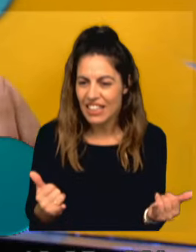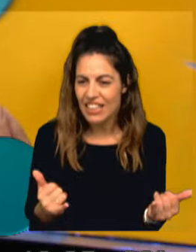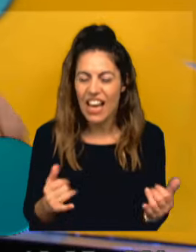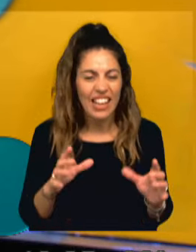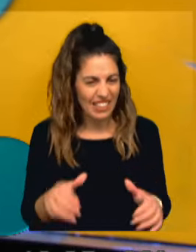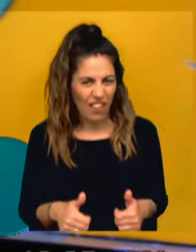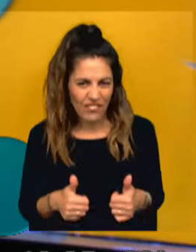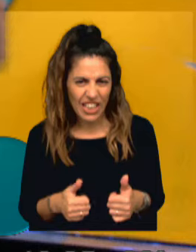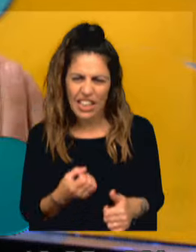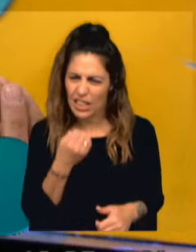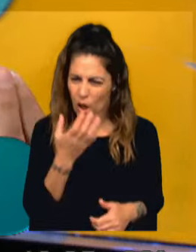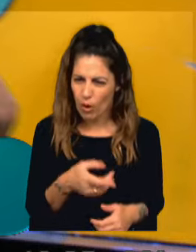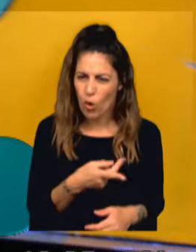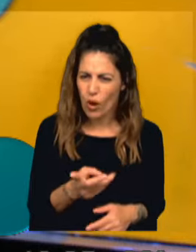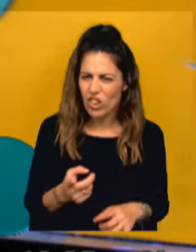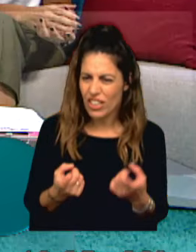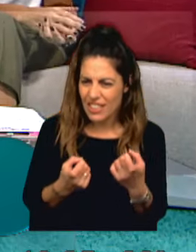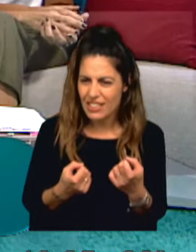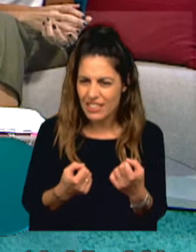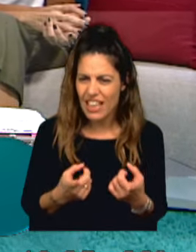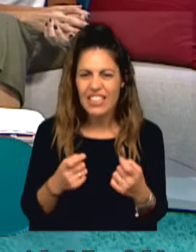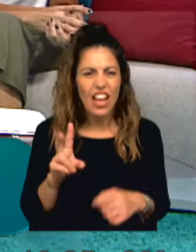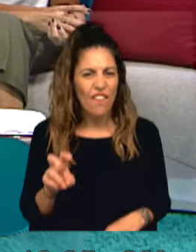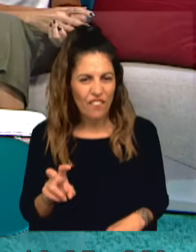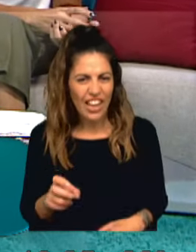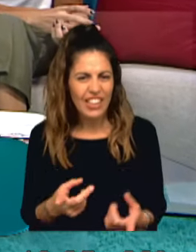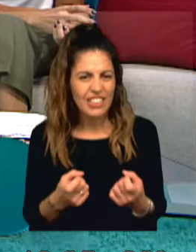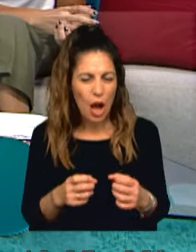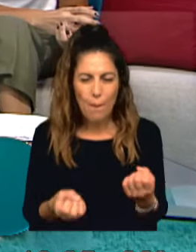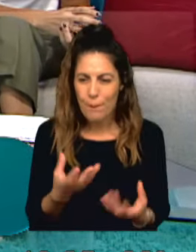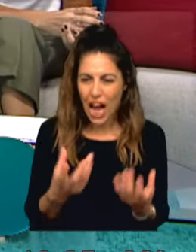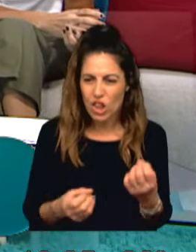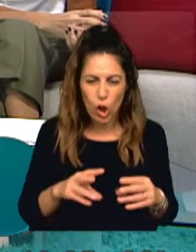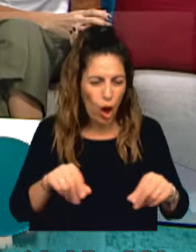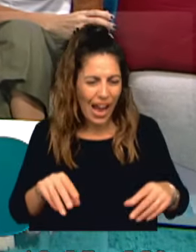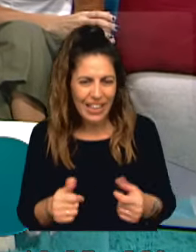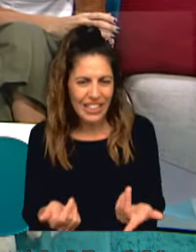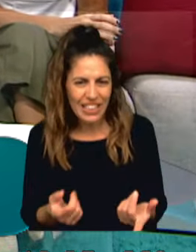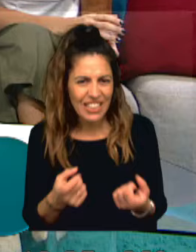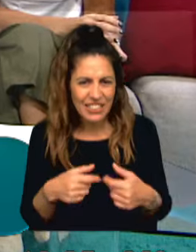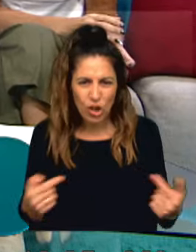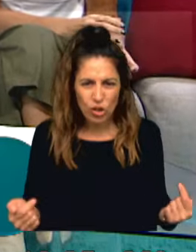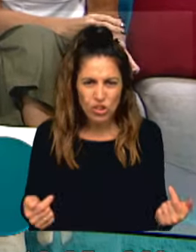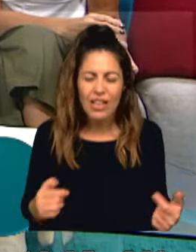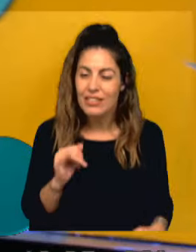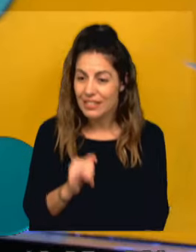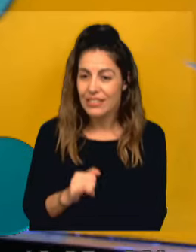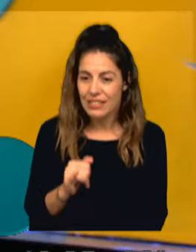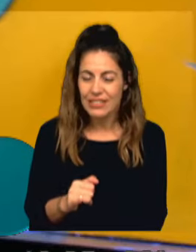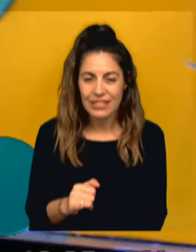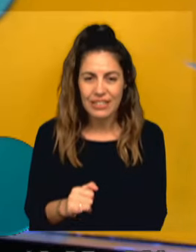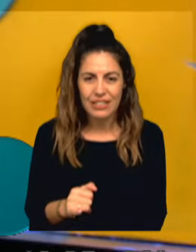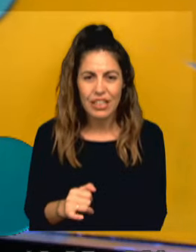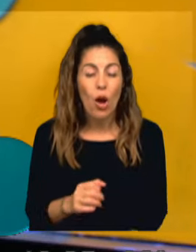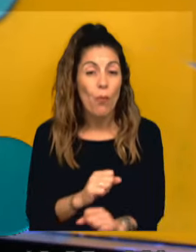Está bien Eso está bueno cuánto necesita necesita al verde necesita pasto necesita arena necesita cuador perfecto s en